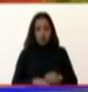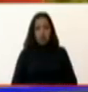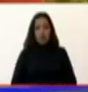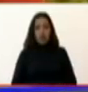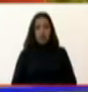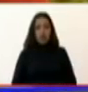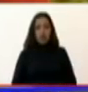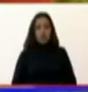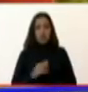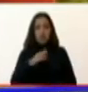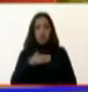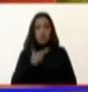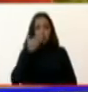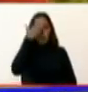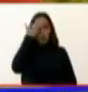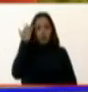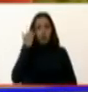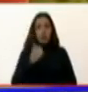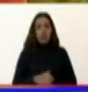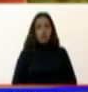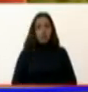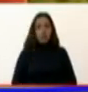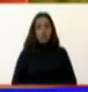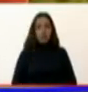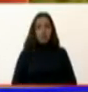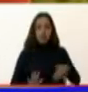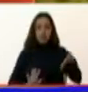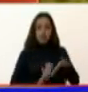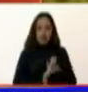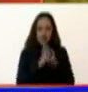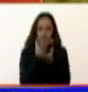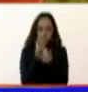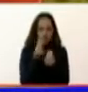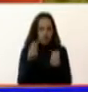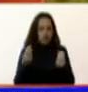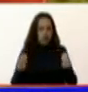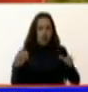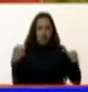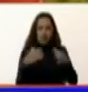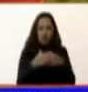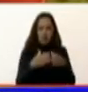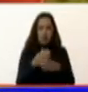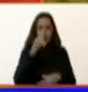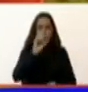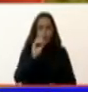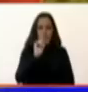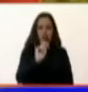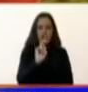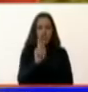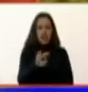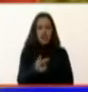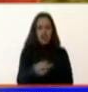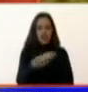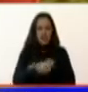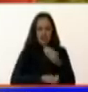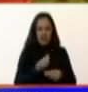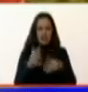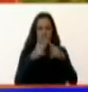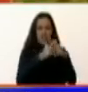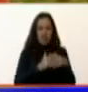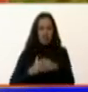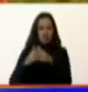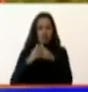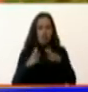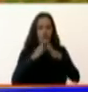descuidar, Fernando, de el gran enjambre de ONGs que Estados Unidos moviliza en todo